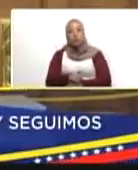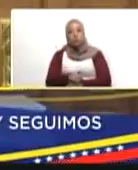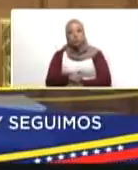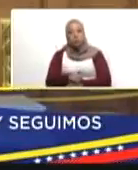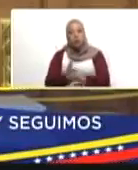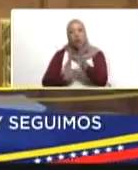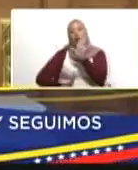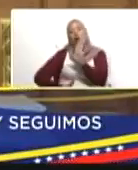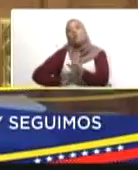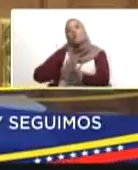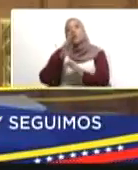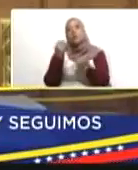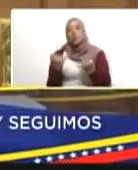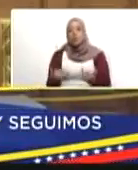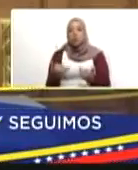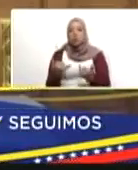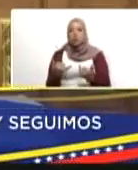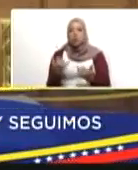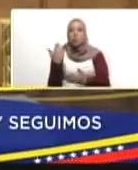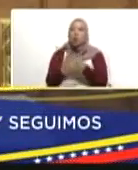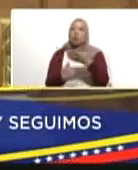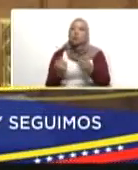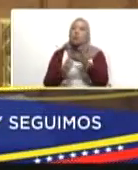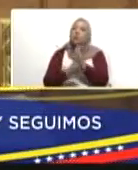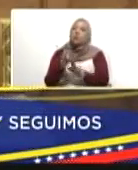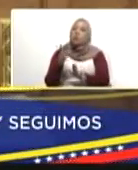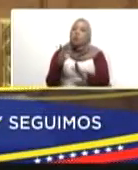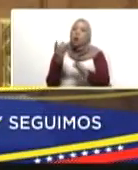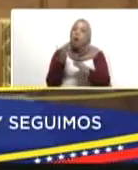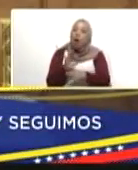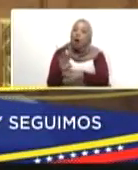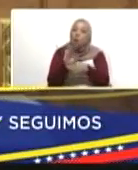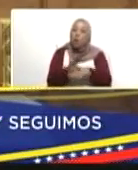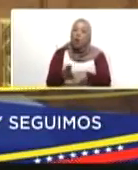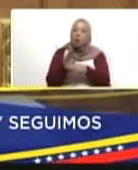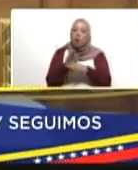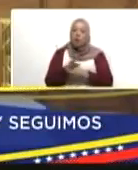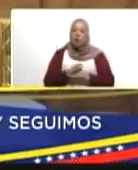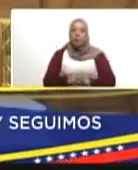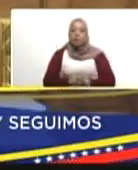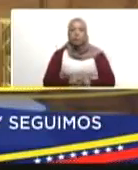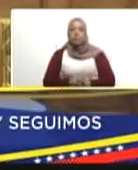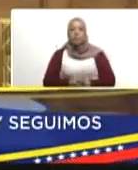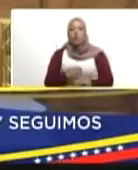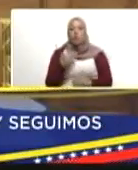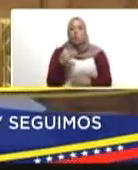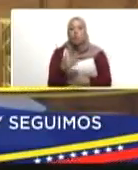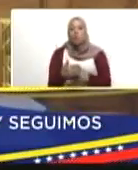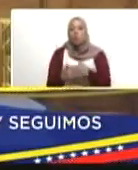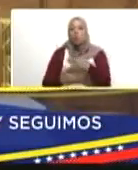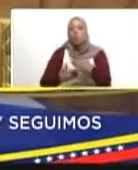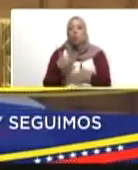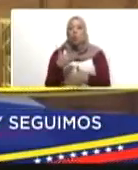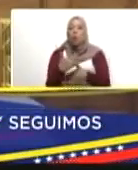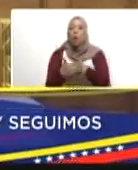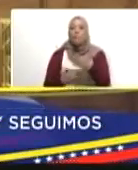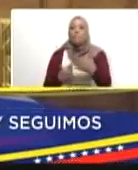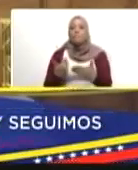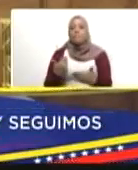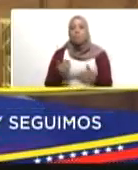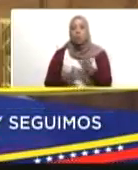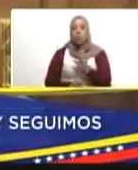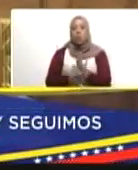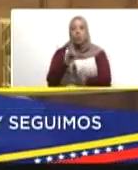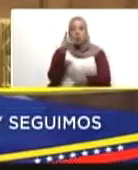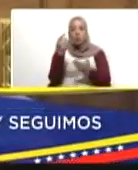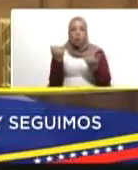de avanzar y de caminar una recuperación sostenible paso a paso se lo dije aquí ahí está el